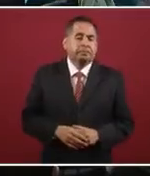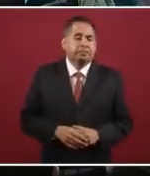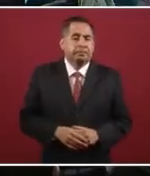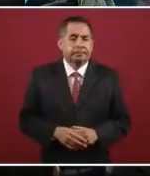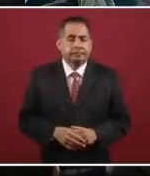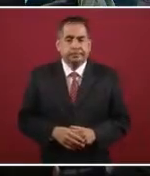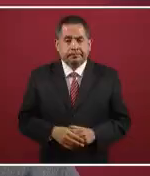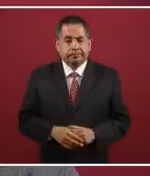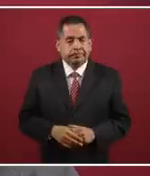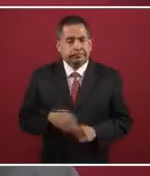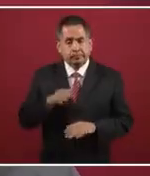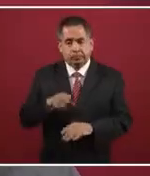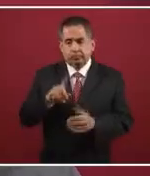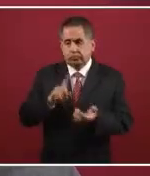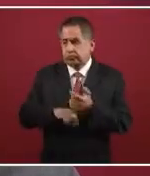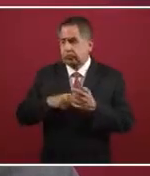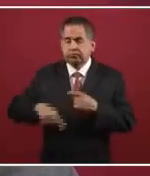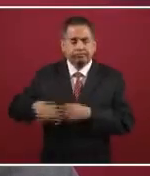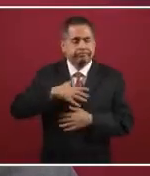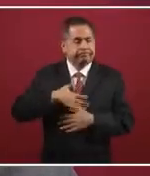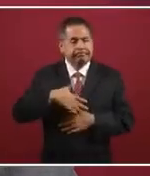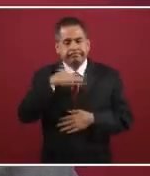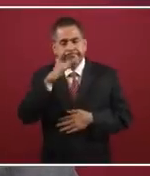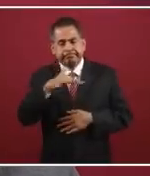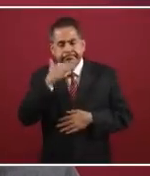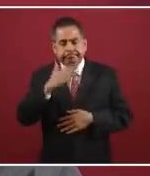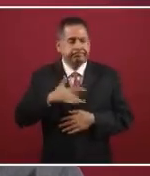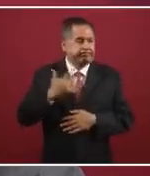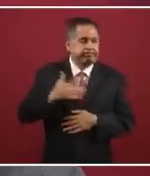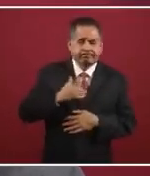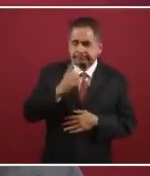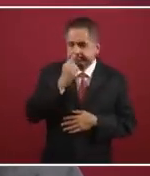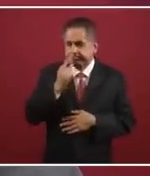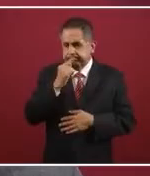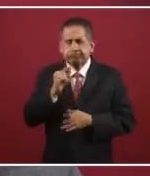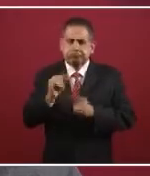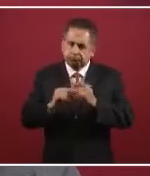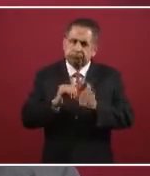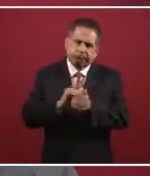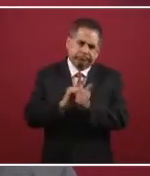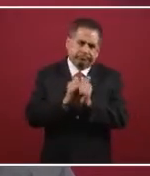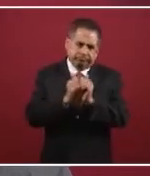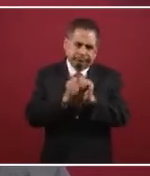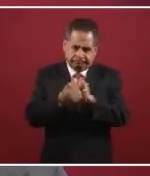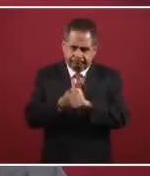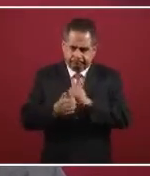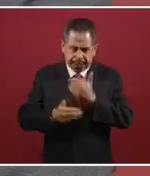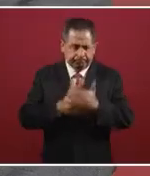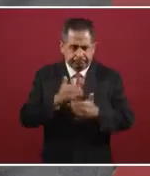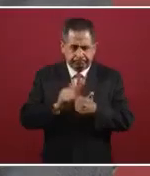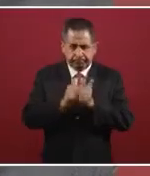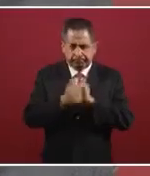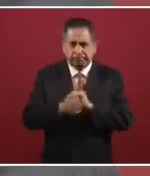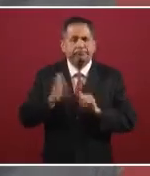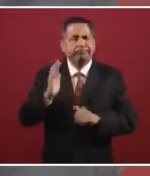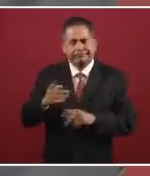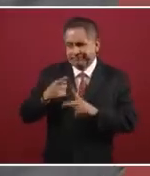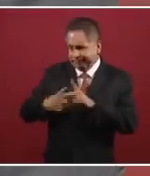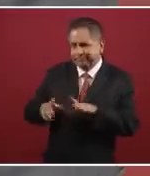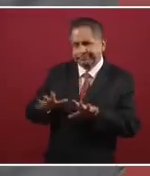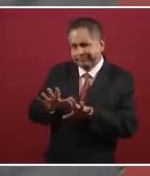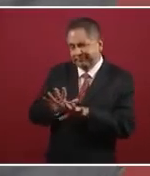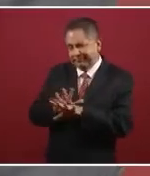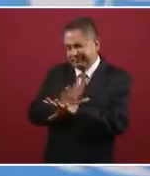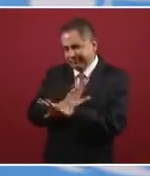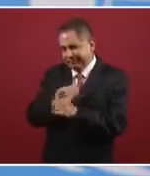la percepción de corrupción en las policías, tiene que ir cambiando poco a poco, como ya está cambiando la